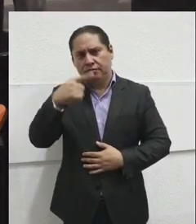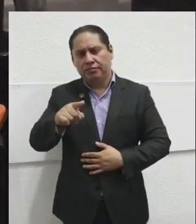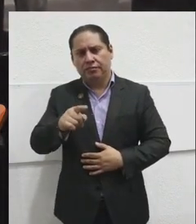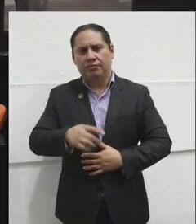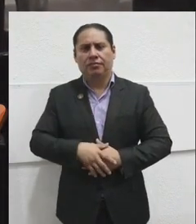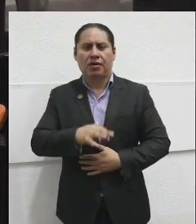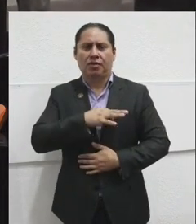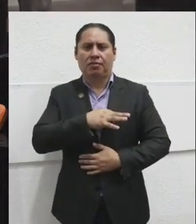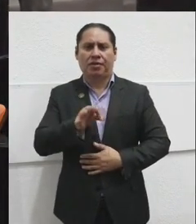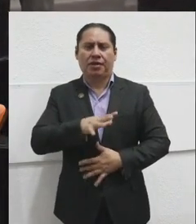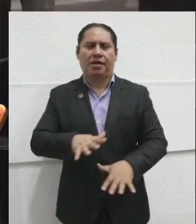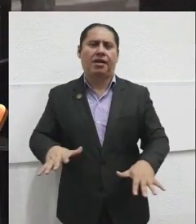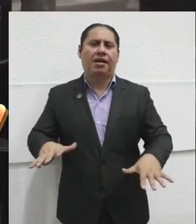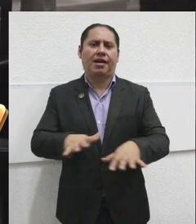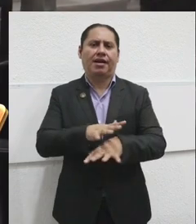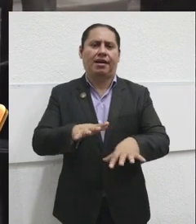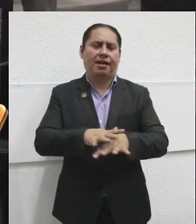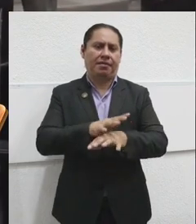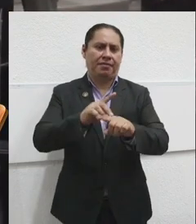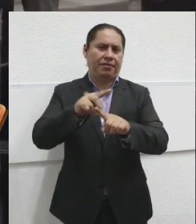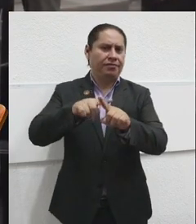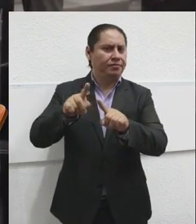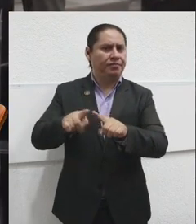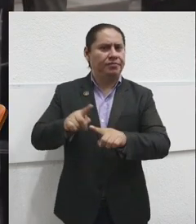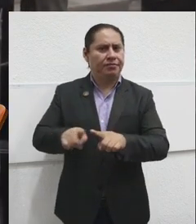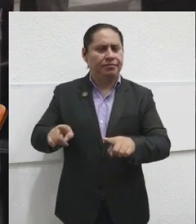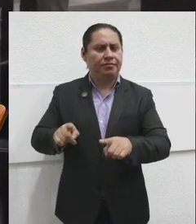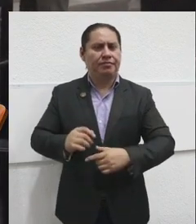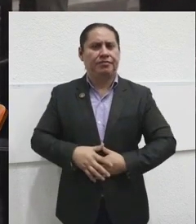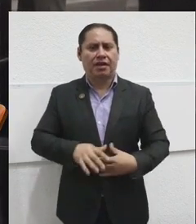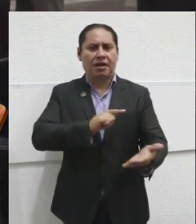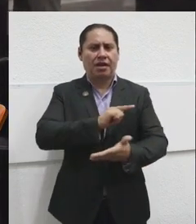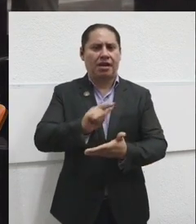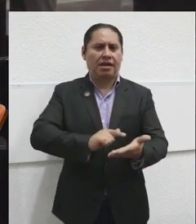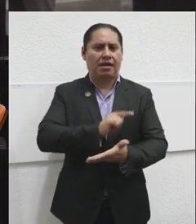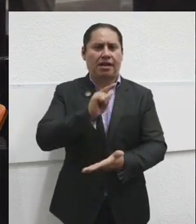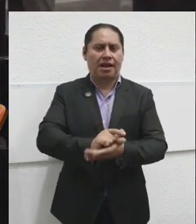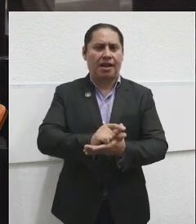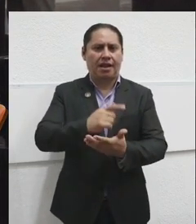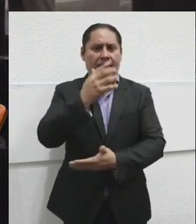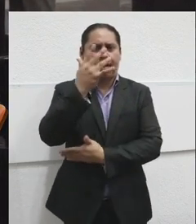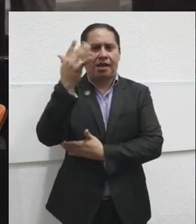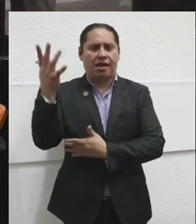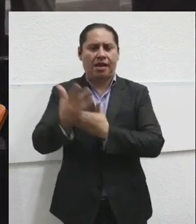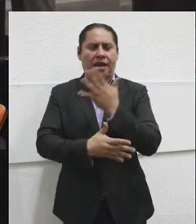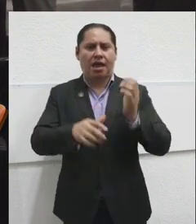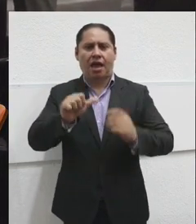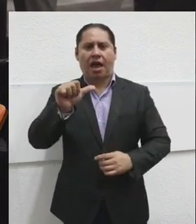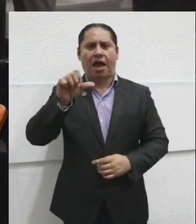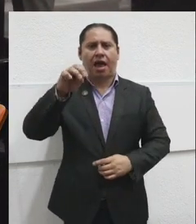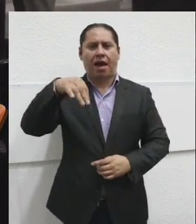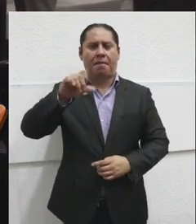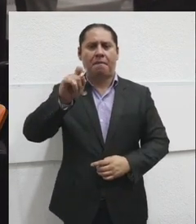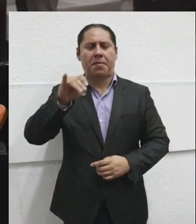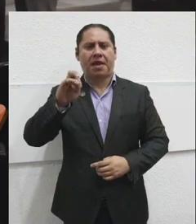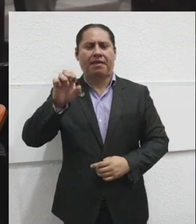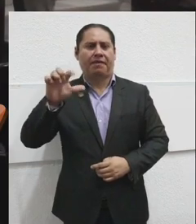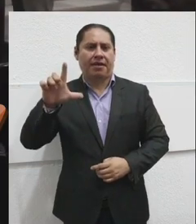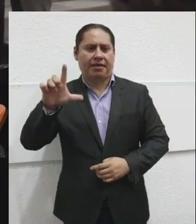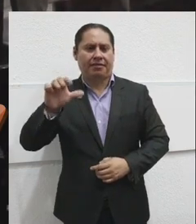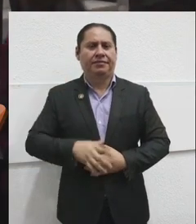se reformen diversas disposiciones a la Ley Ambiental para el Estado de Chiapas.